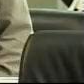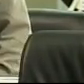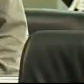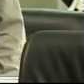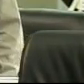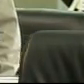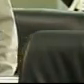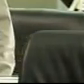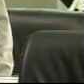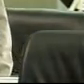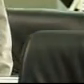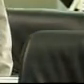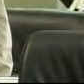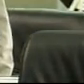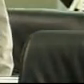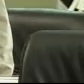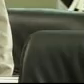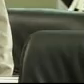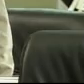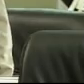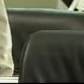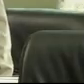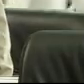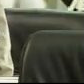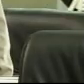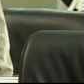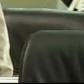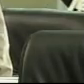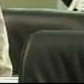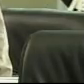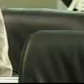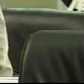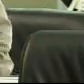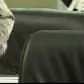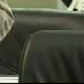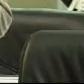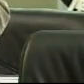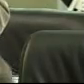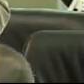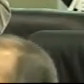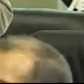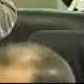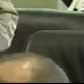rimespa, achkata, kiskaspa.